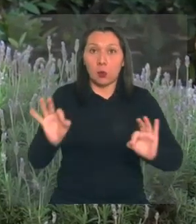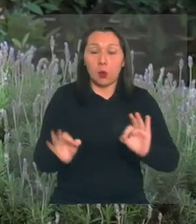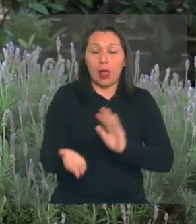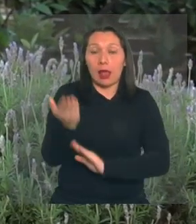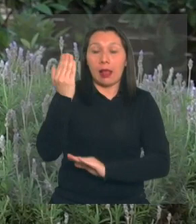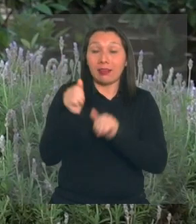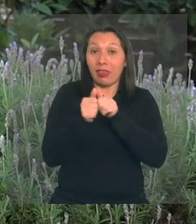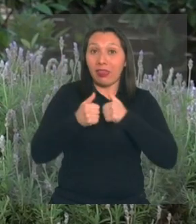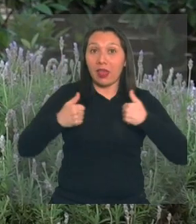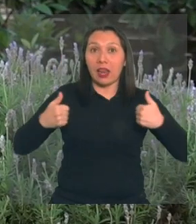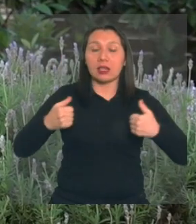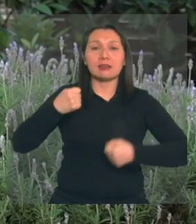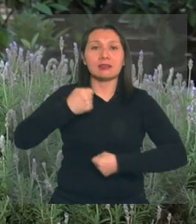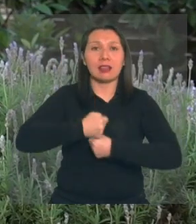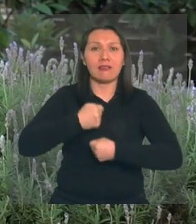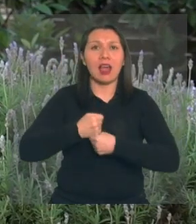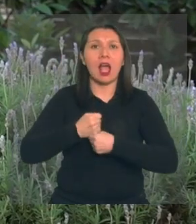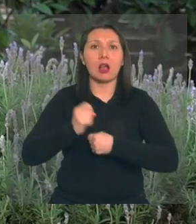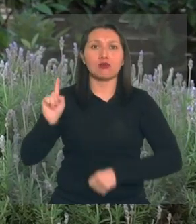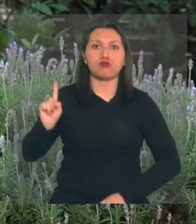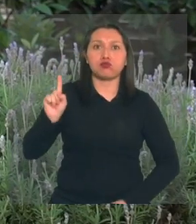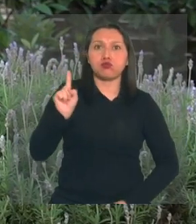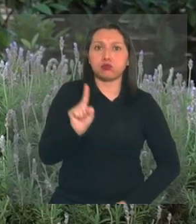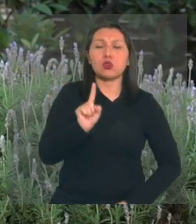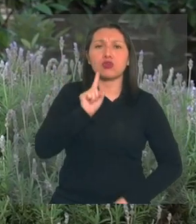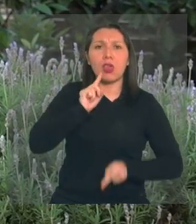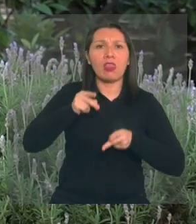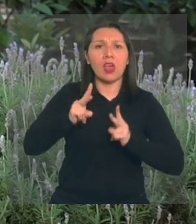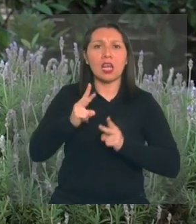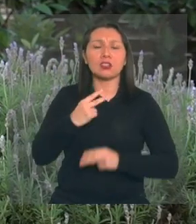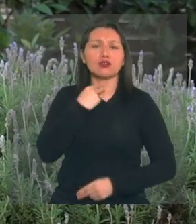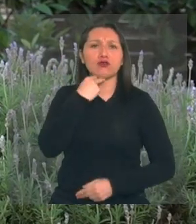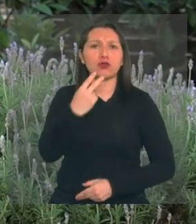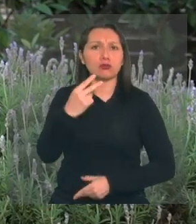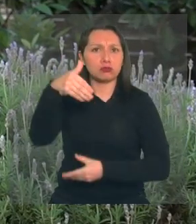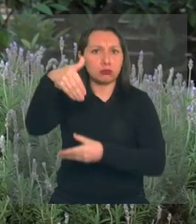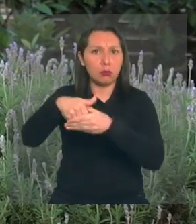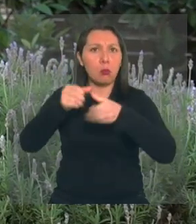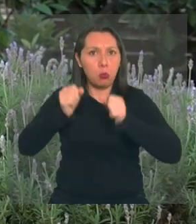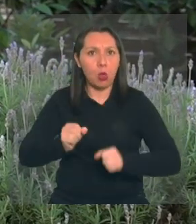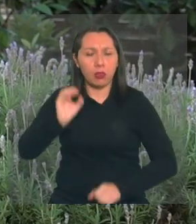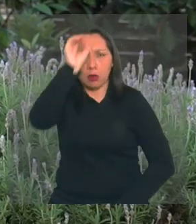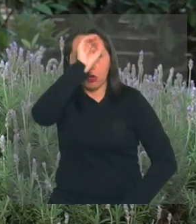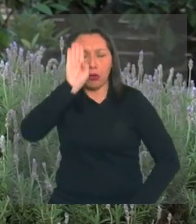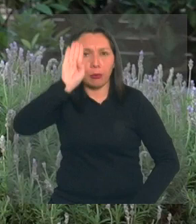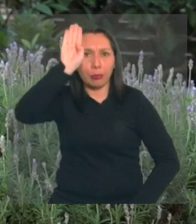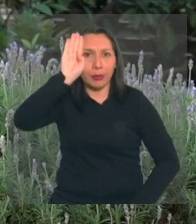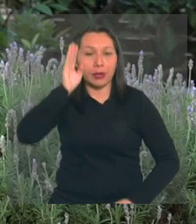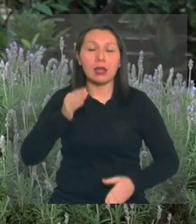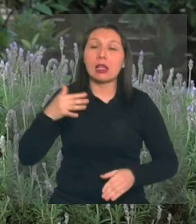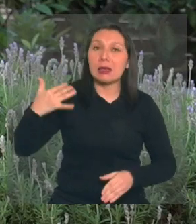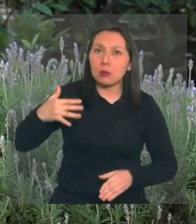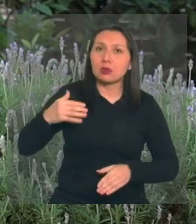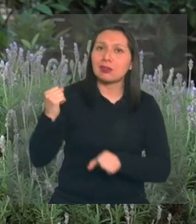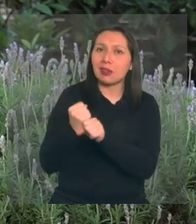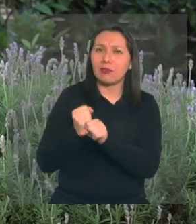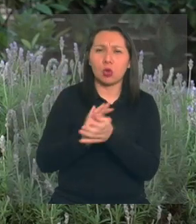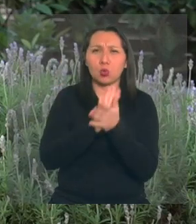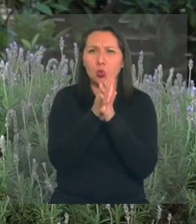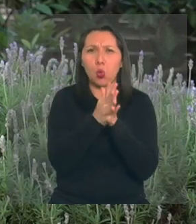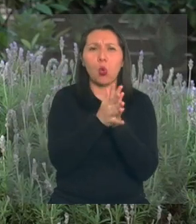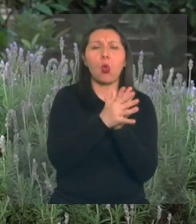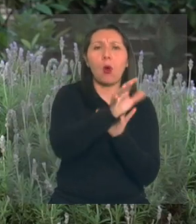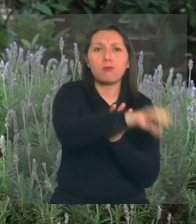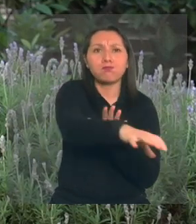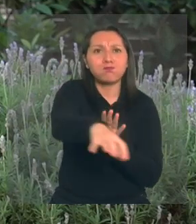que en el directorio hay un trabajador con derecho a voz y voto. Es clave trabajar con todos los estamentos de una